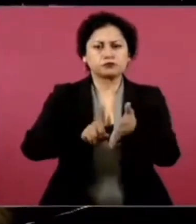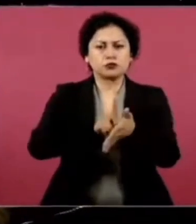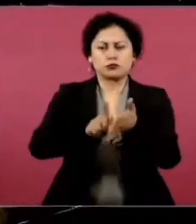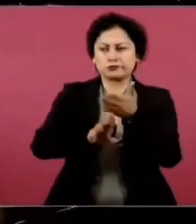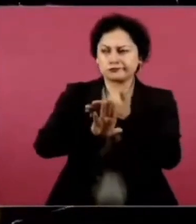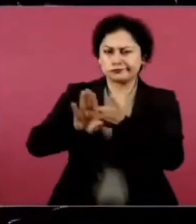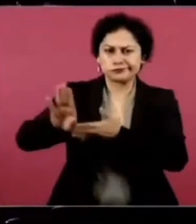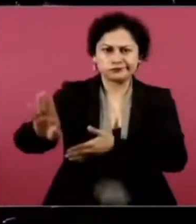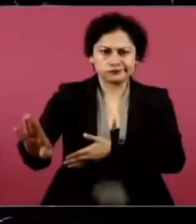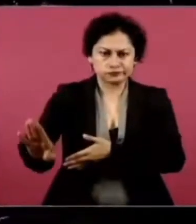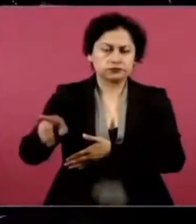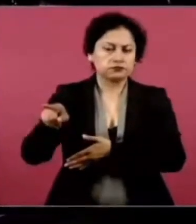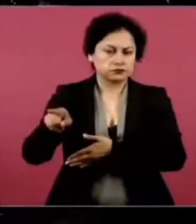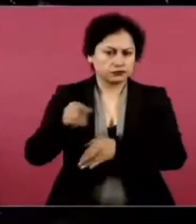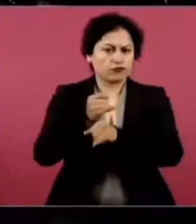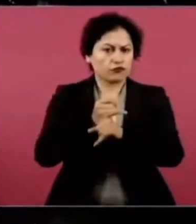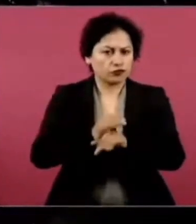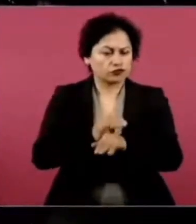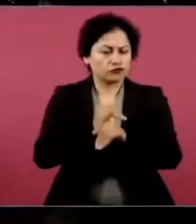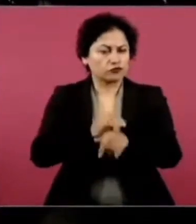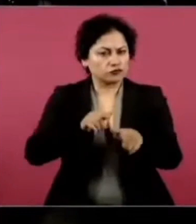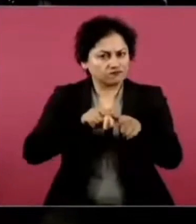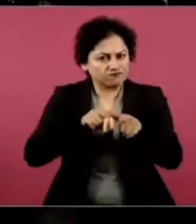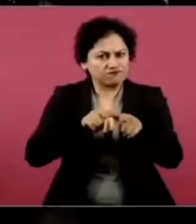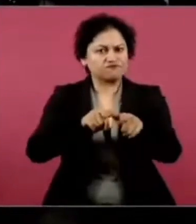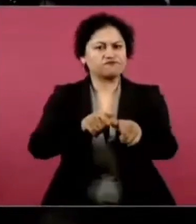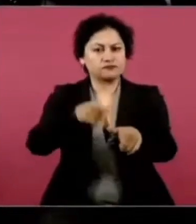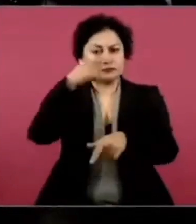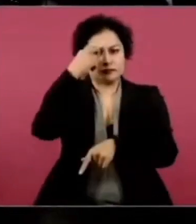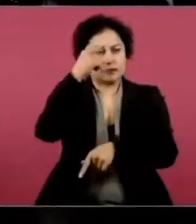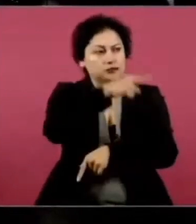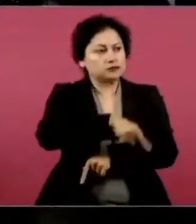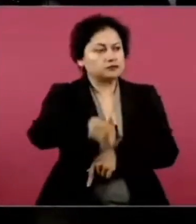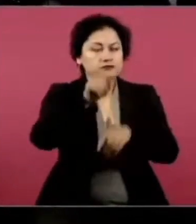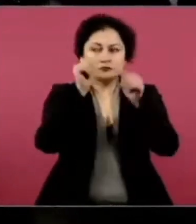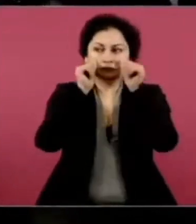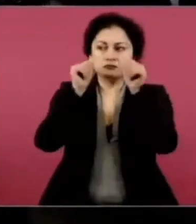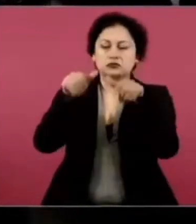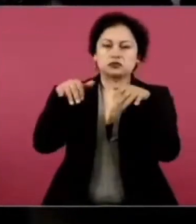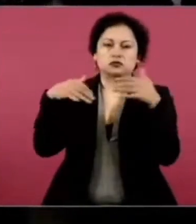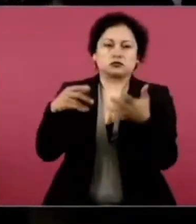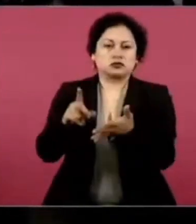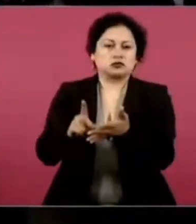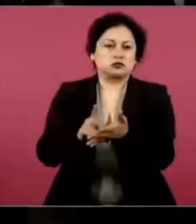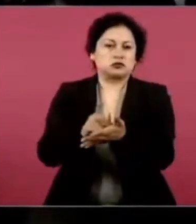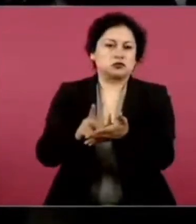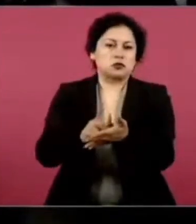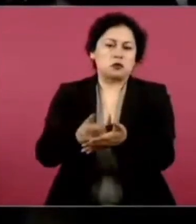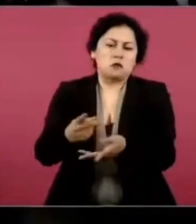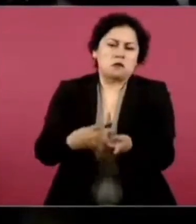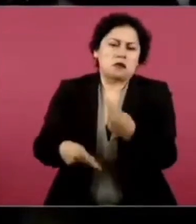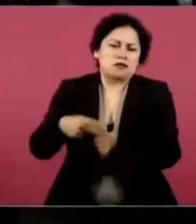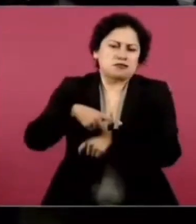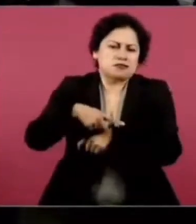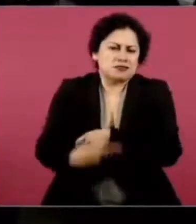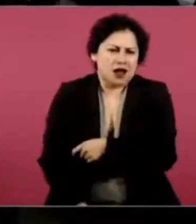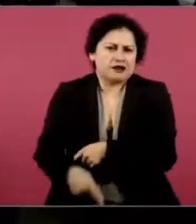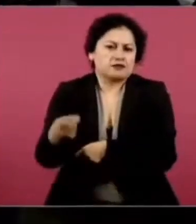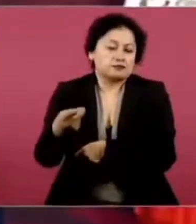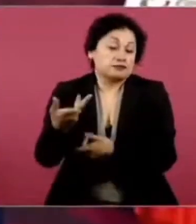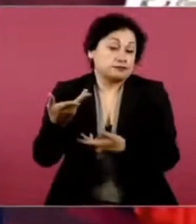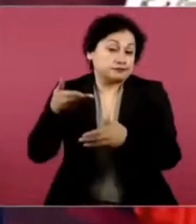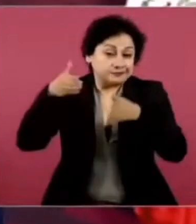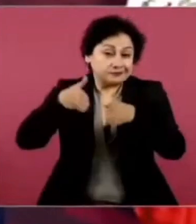informando del daño de las drogas y en especial del daño terrible del